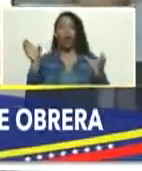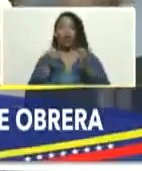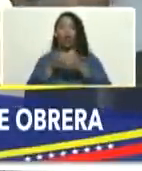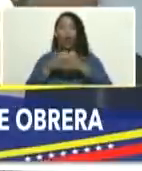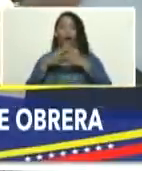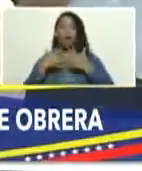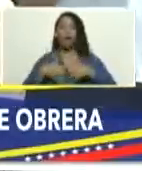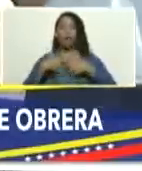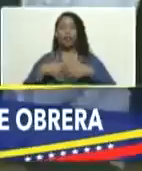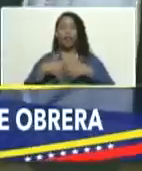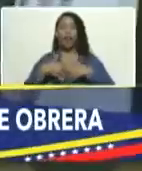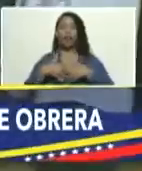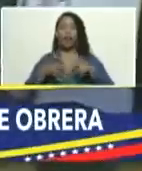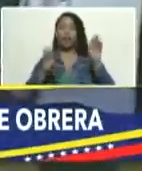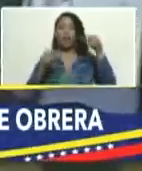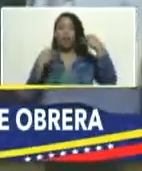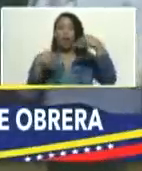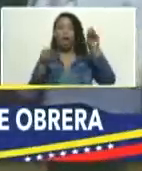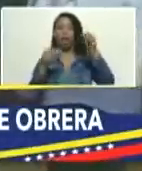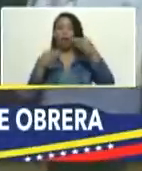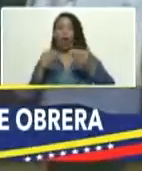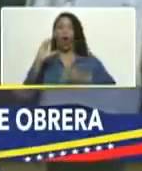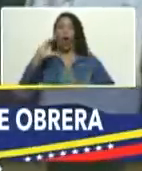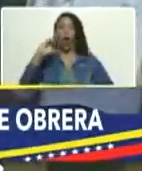Corporación Venezolana del Plástico, Coveplast,